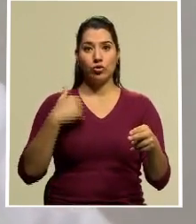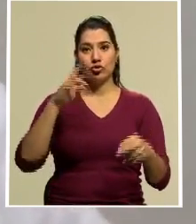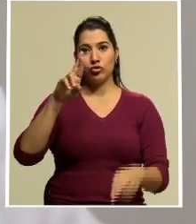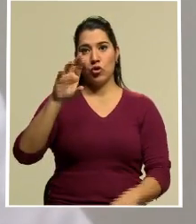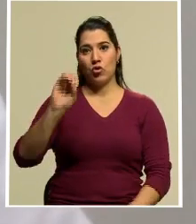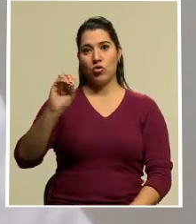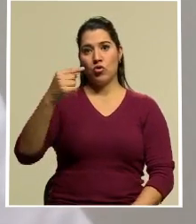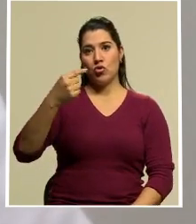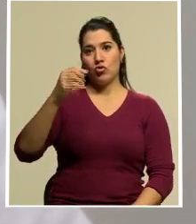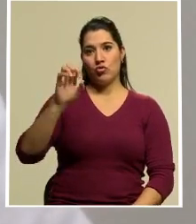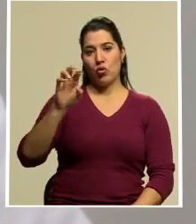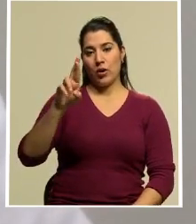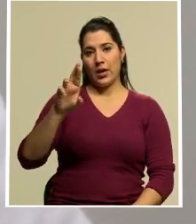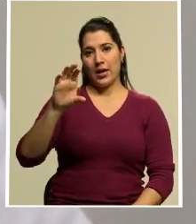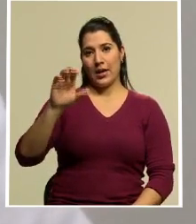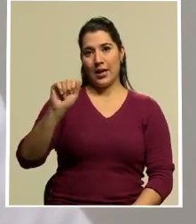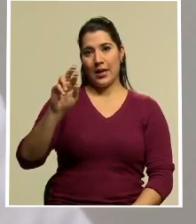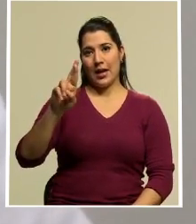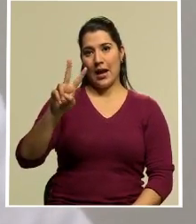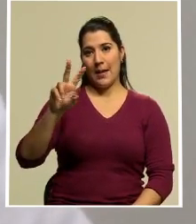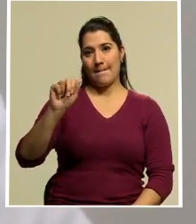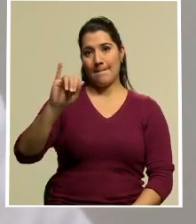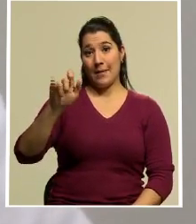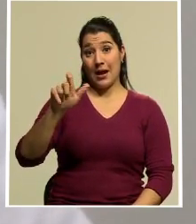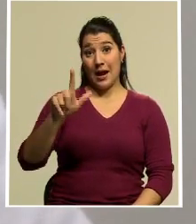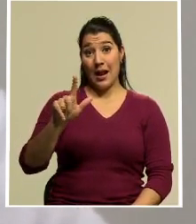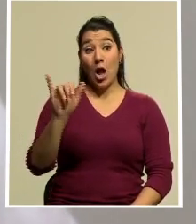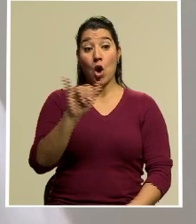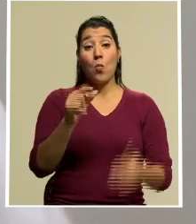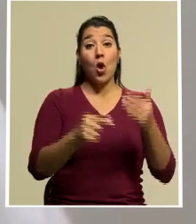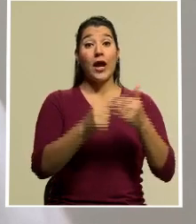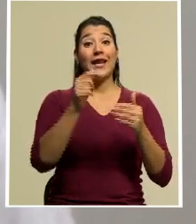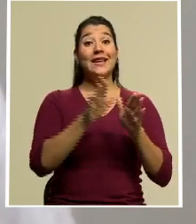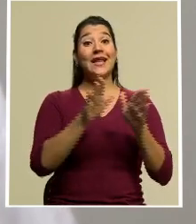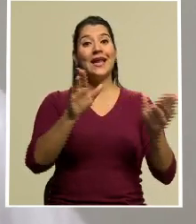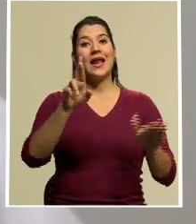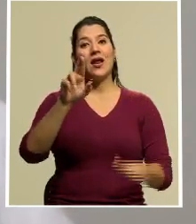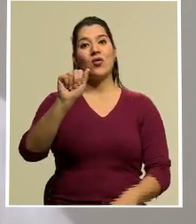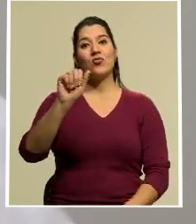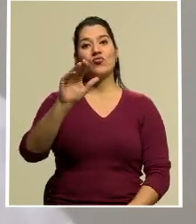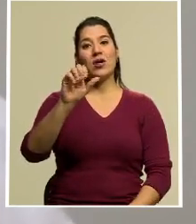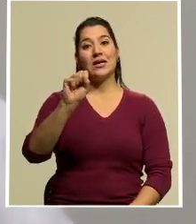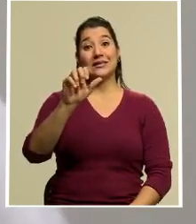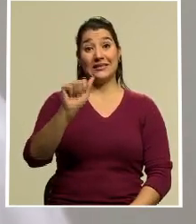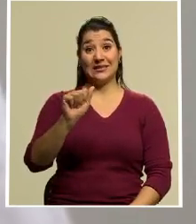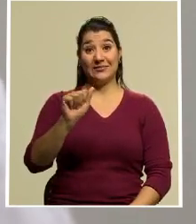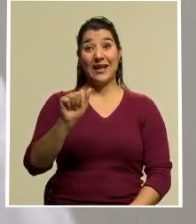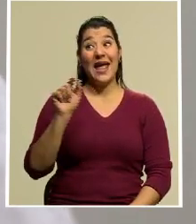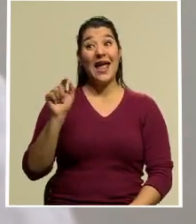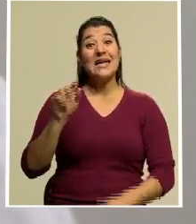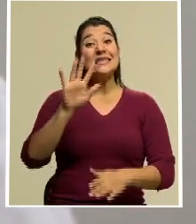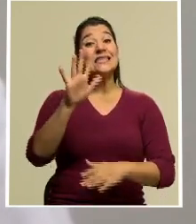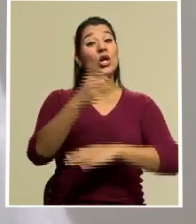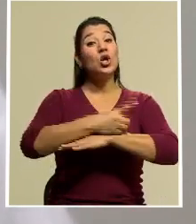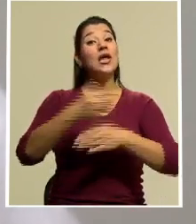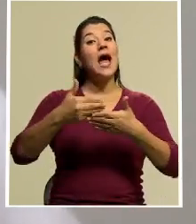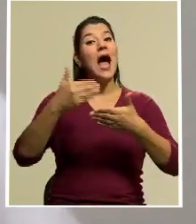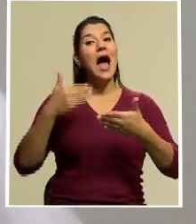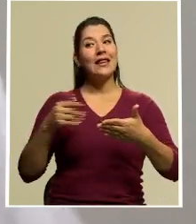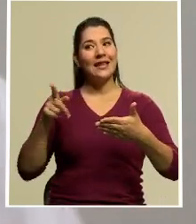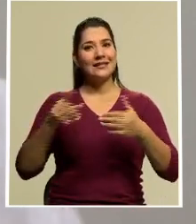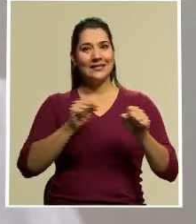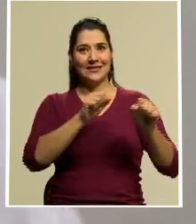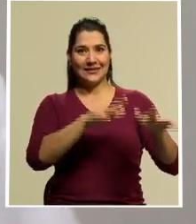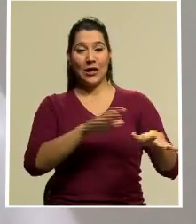Roger Carvajal, en la gerencia general de Raxa, 5 días antes de dejar su cargo como vicepresidenta de la República, con